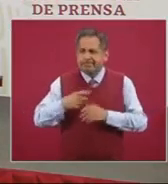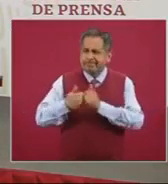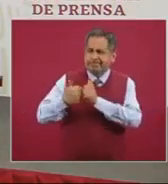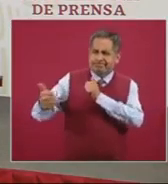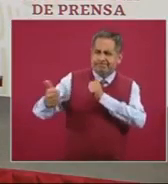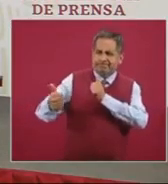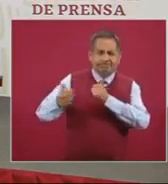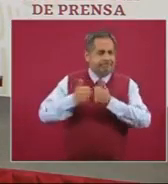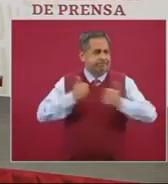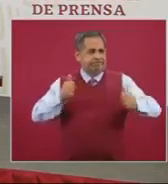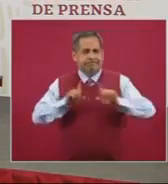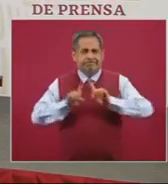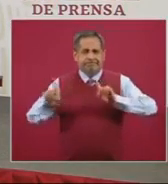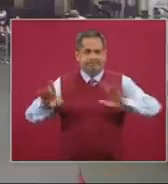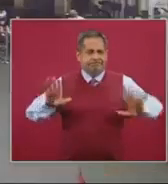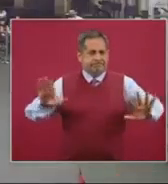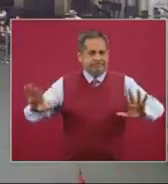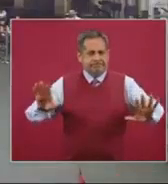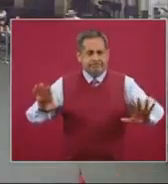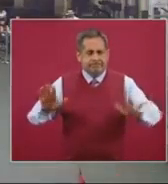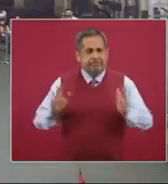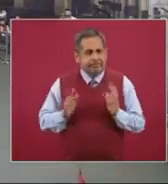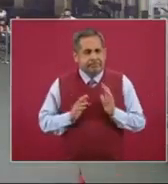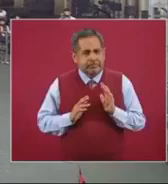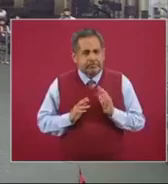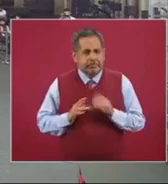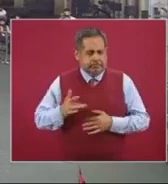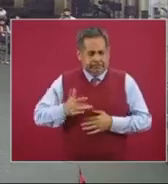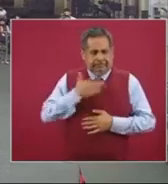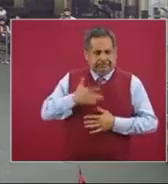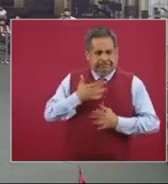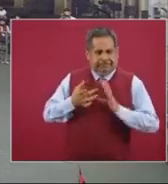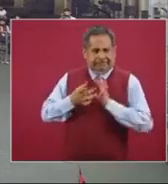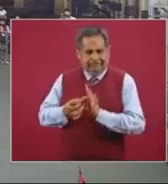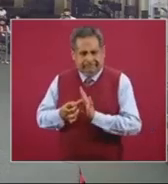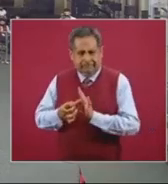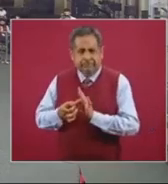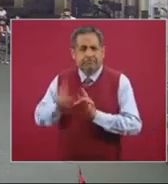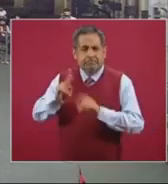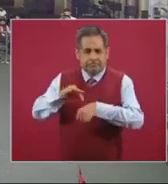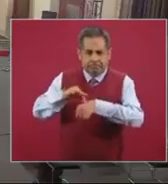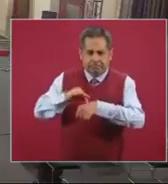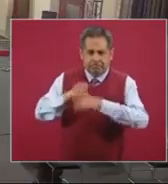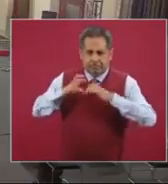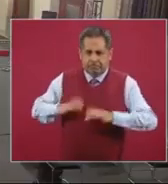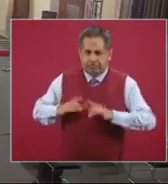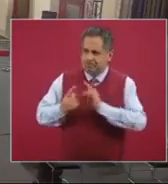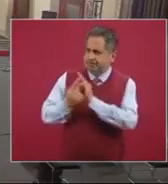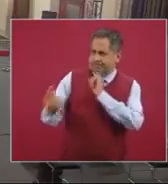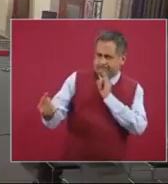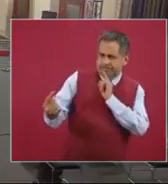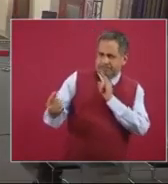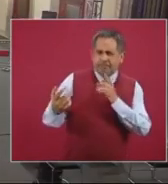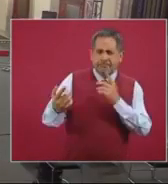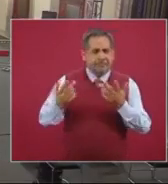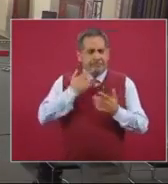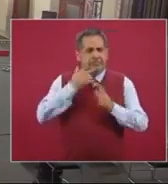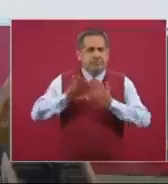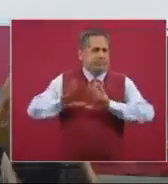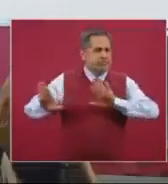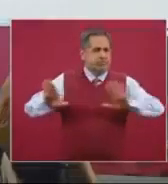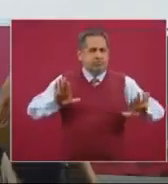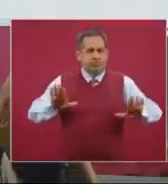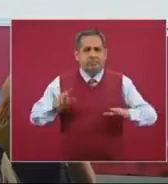distantes, desde luego deseablemente emocionalmente cercanas durante estos momentos de incertidumbre, lo que requiere